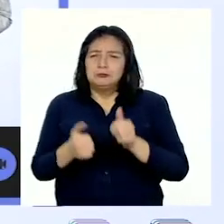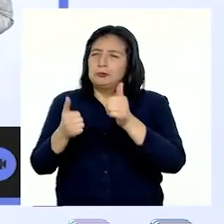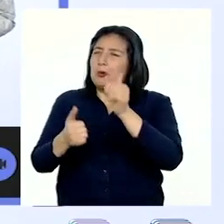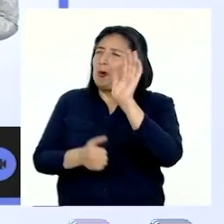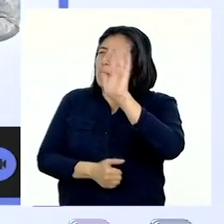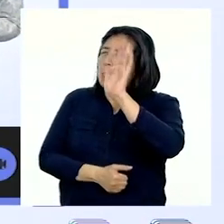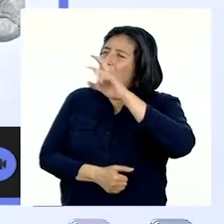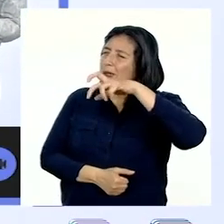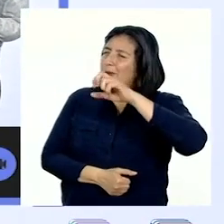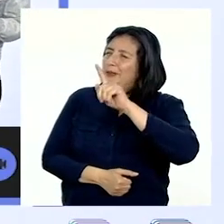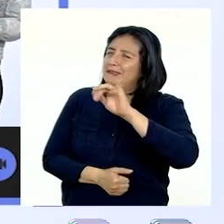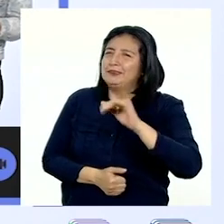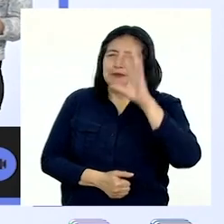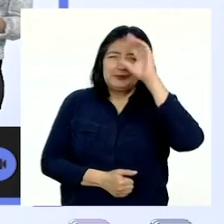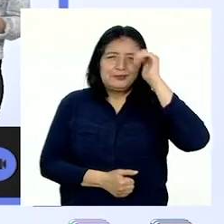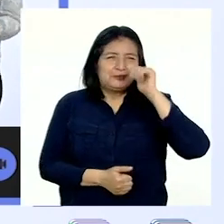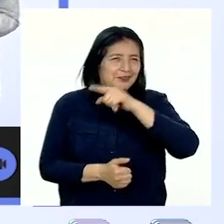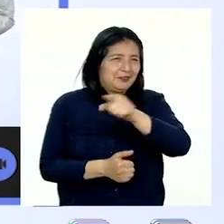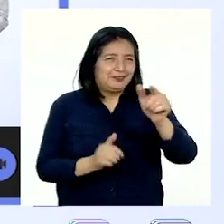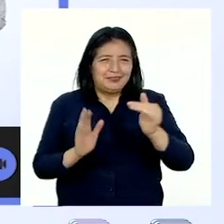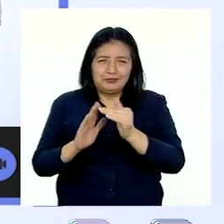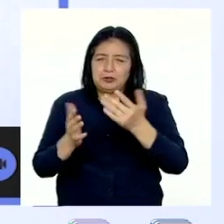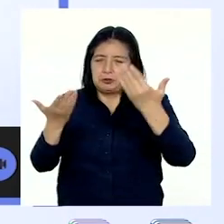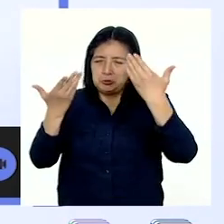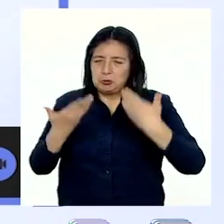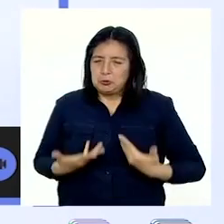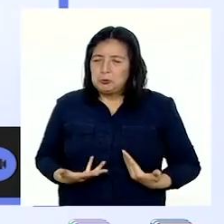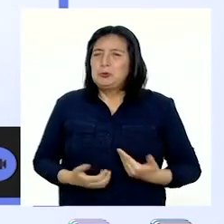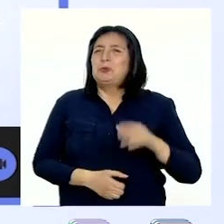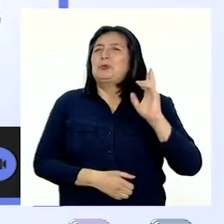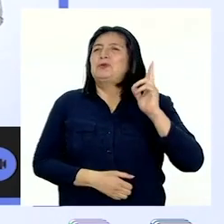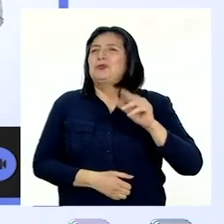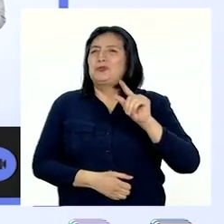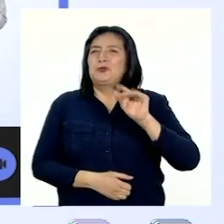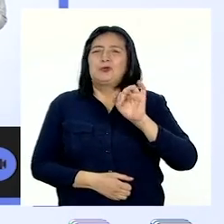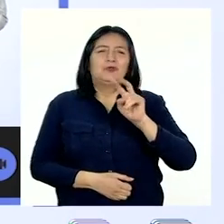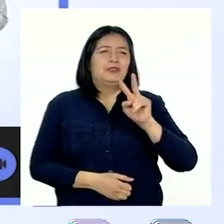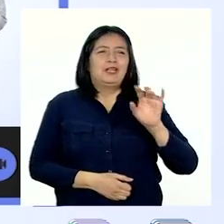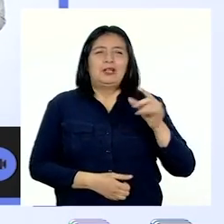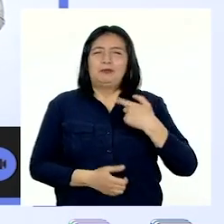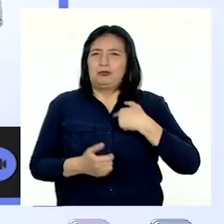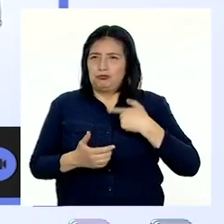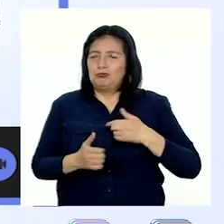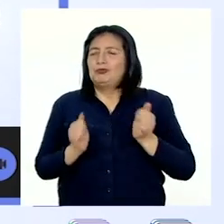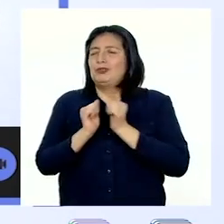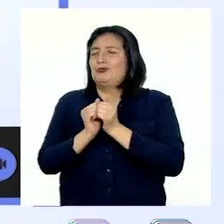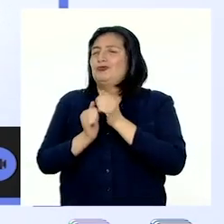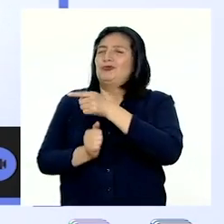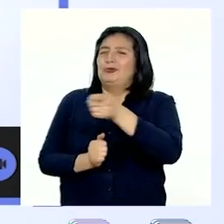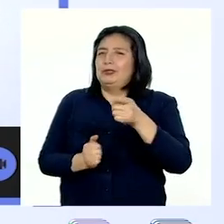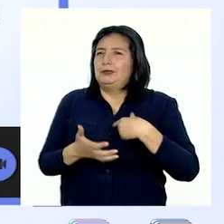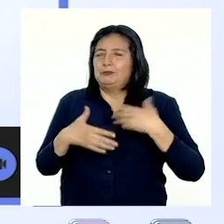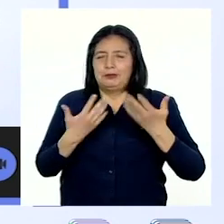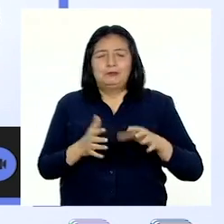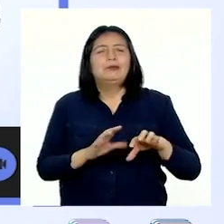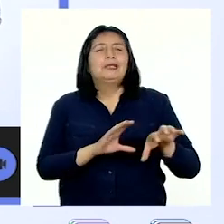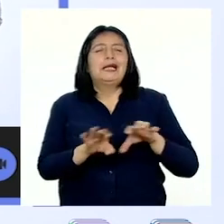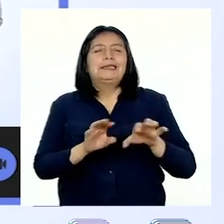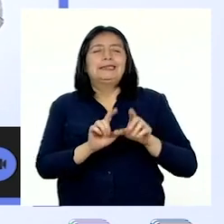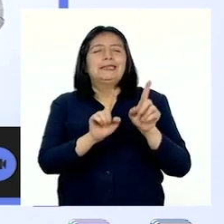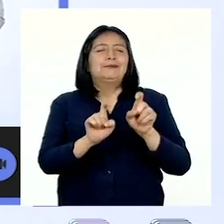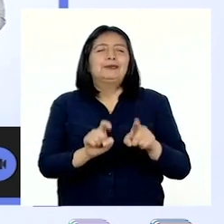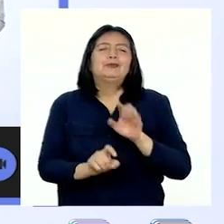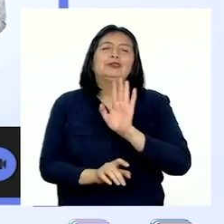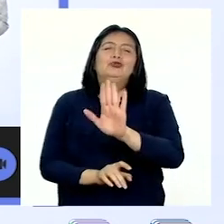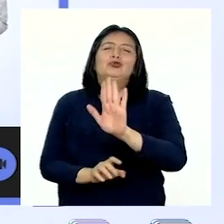Hola Patricia, chicas y chicos en casa. Yo soy el profesor Gustavo Romero Velarde y voy a acompañarlos para que puedan elaborar las preguntas